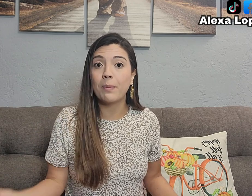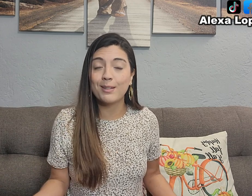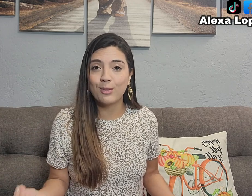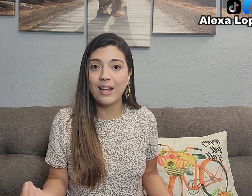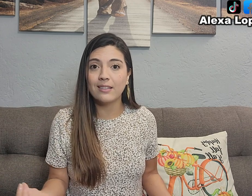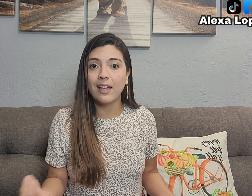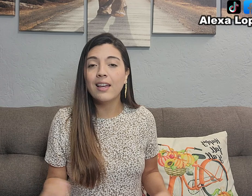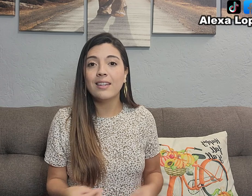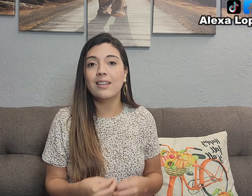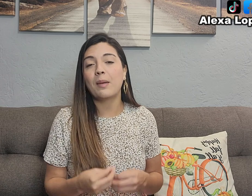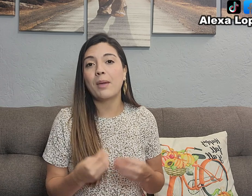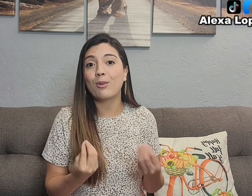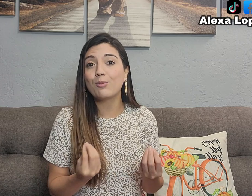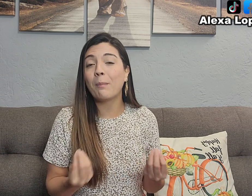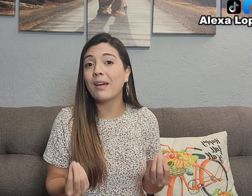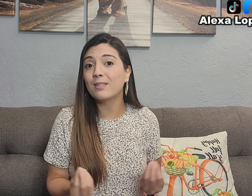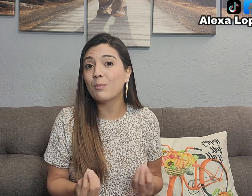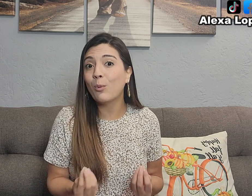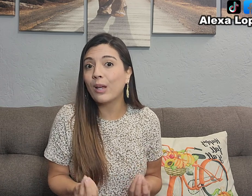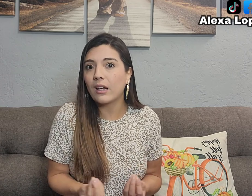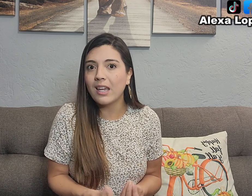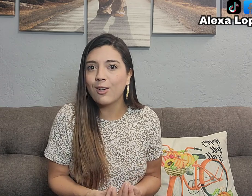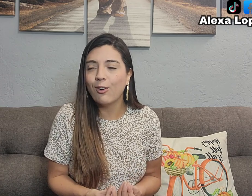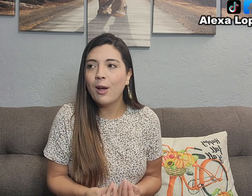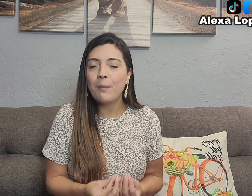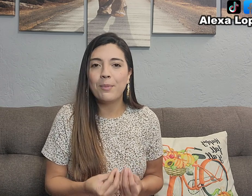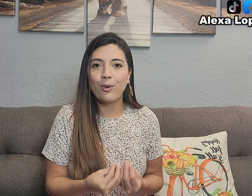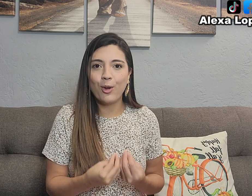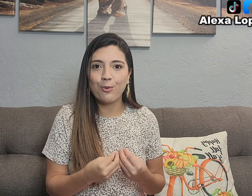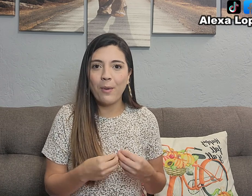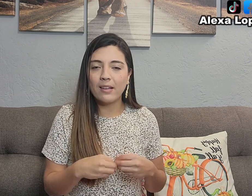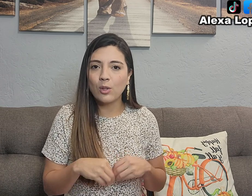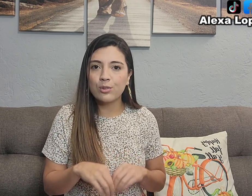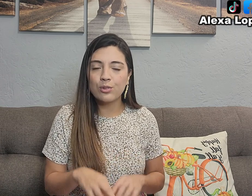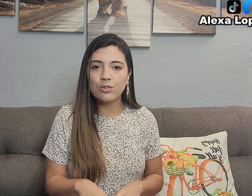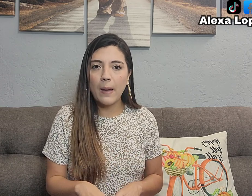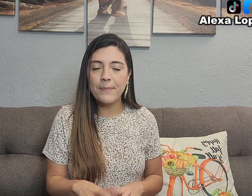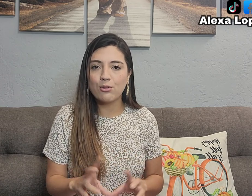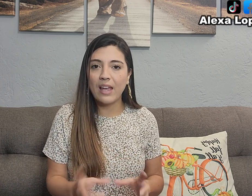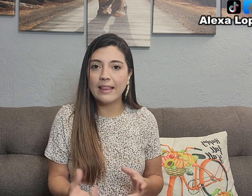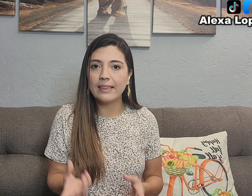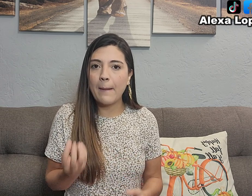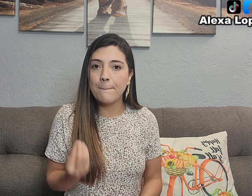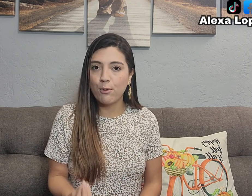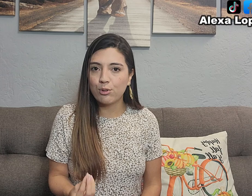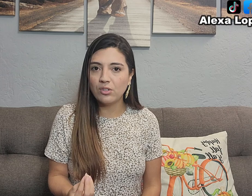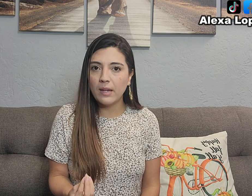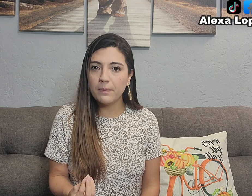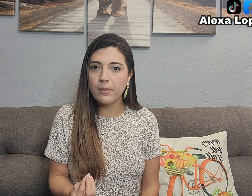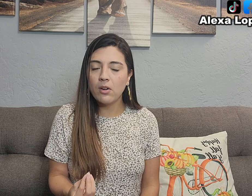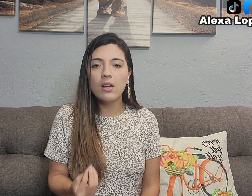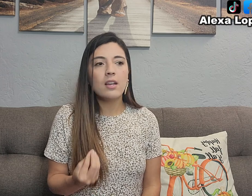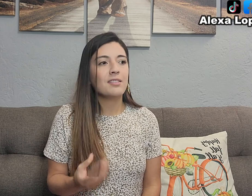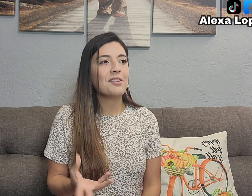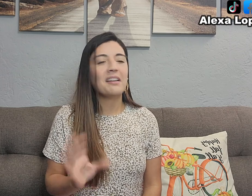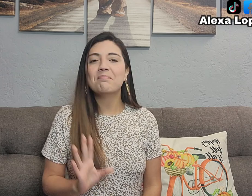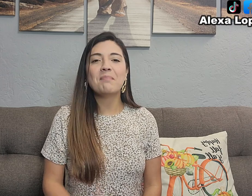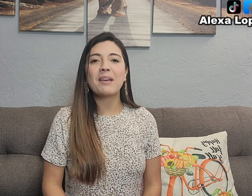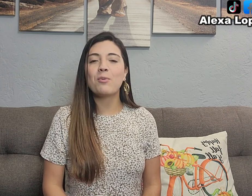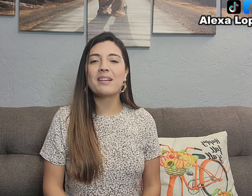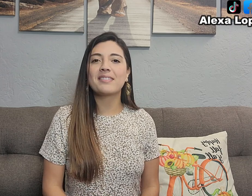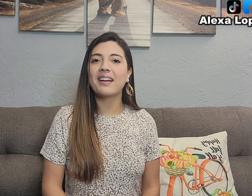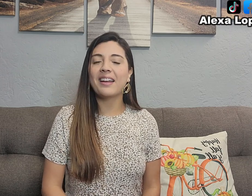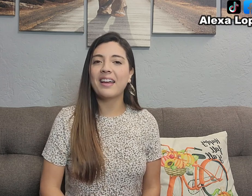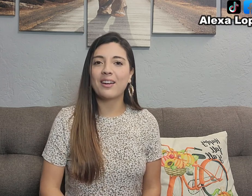México es un país muy grande y de que México es un país muy rico, pero que uno vea todos esos cambios en tan poco tiempo,